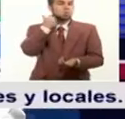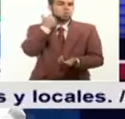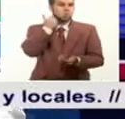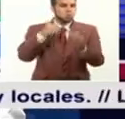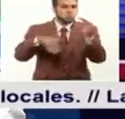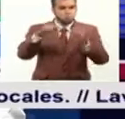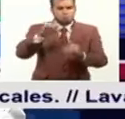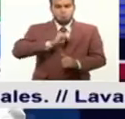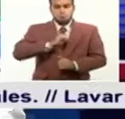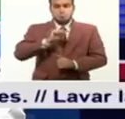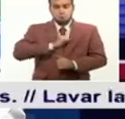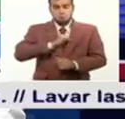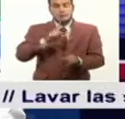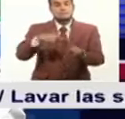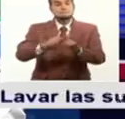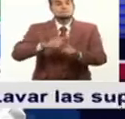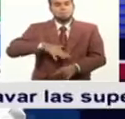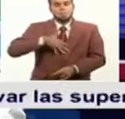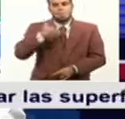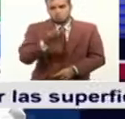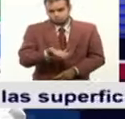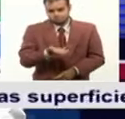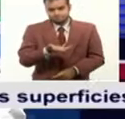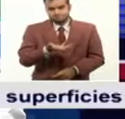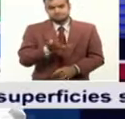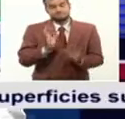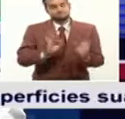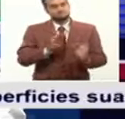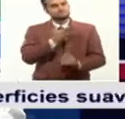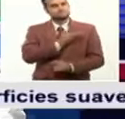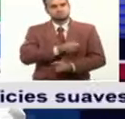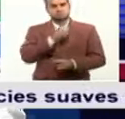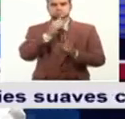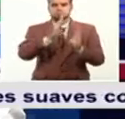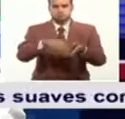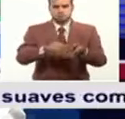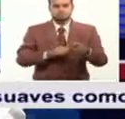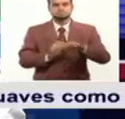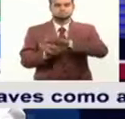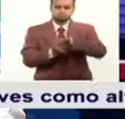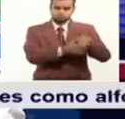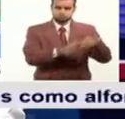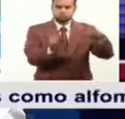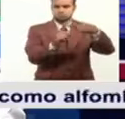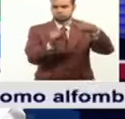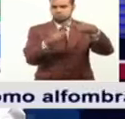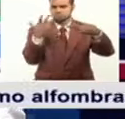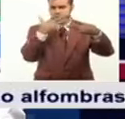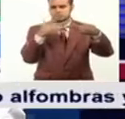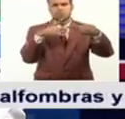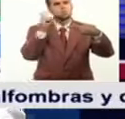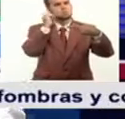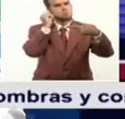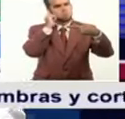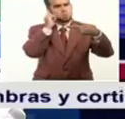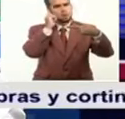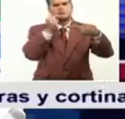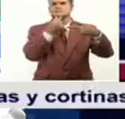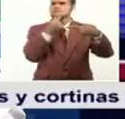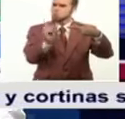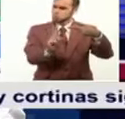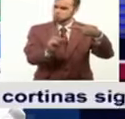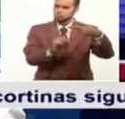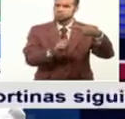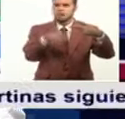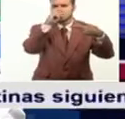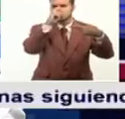y vómitos, pero lamentablemente fallece. Fallece una paciente joven de 55 años